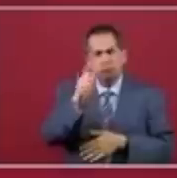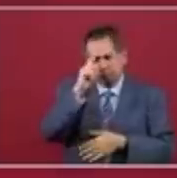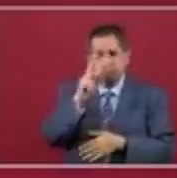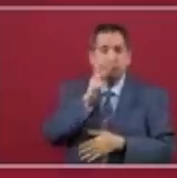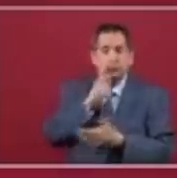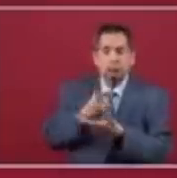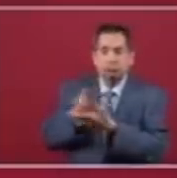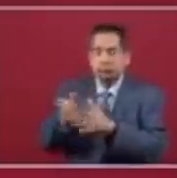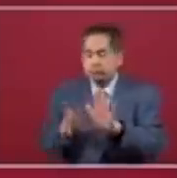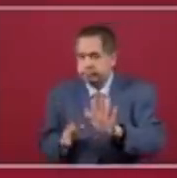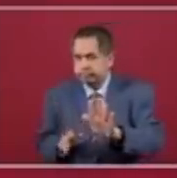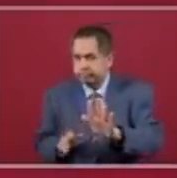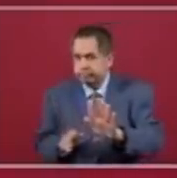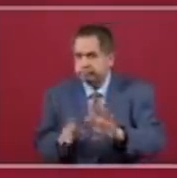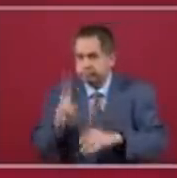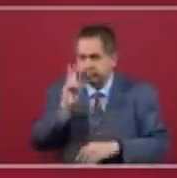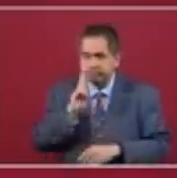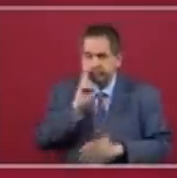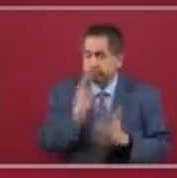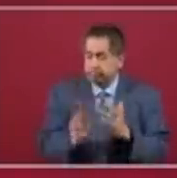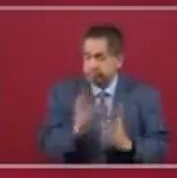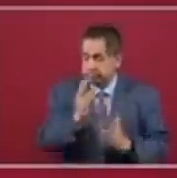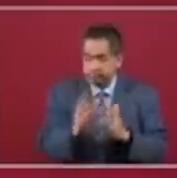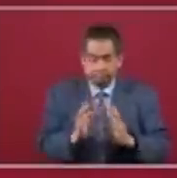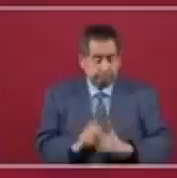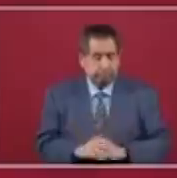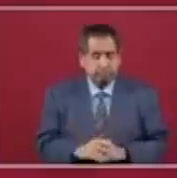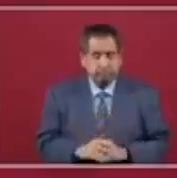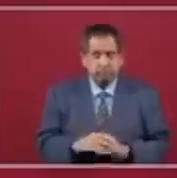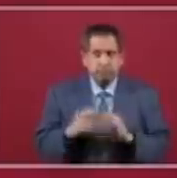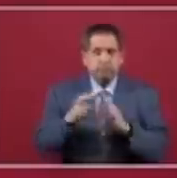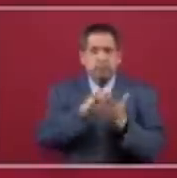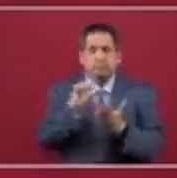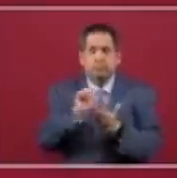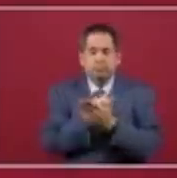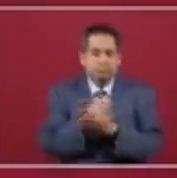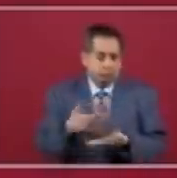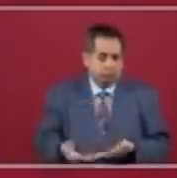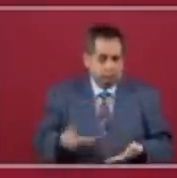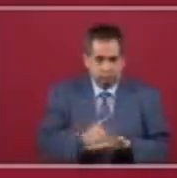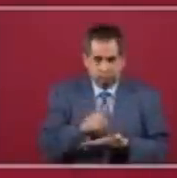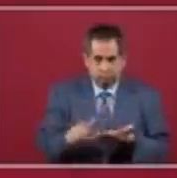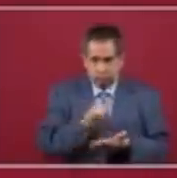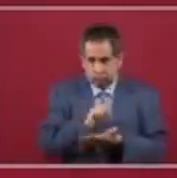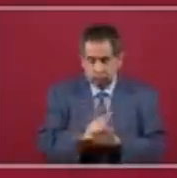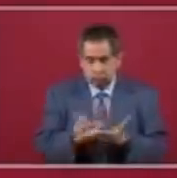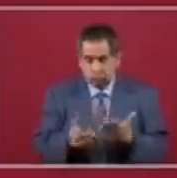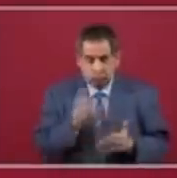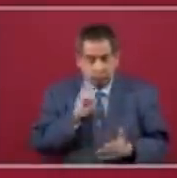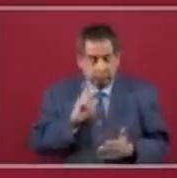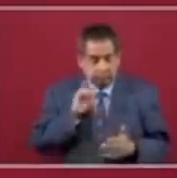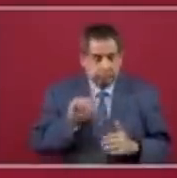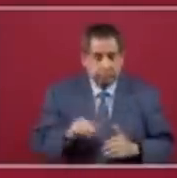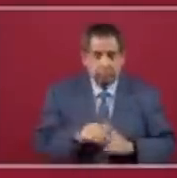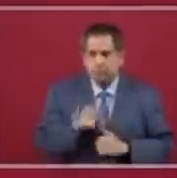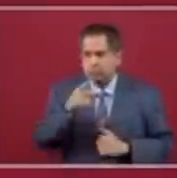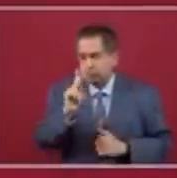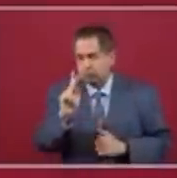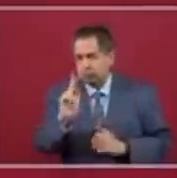Eso habría que verlo de acuerdo a las leyes vigentes, ¿sí?